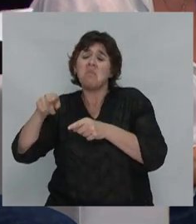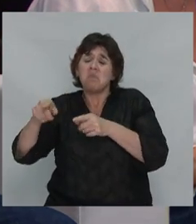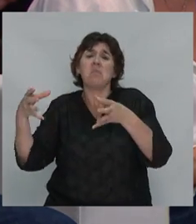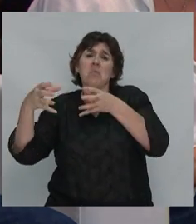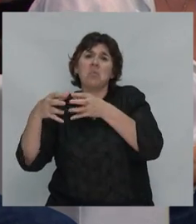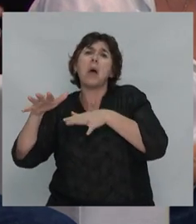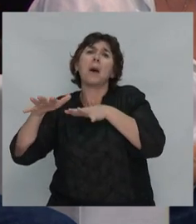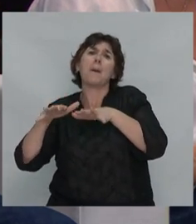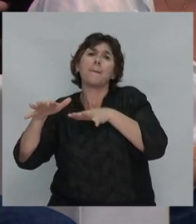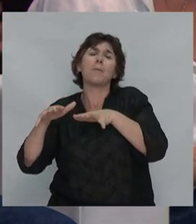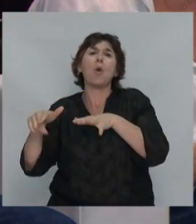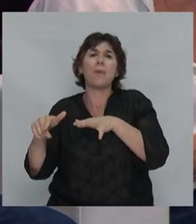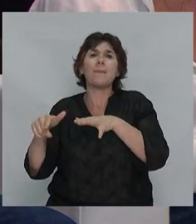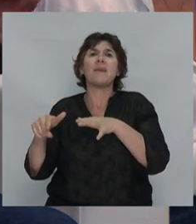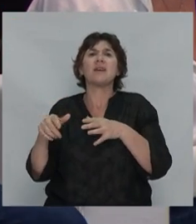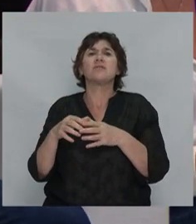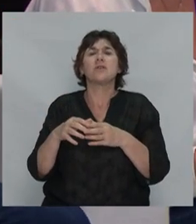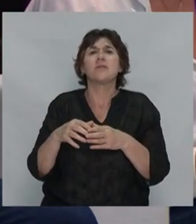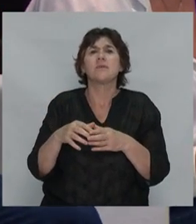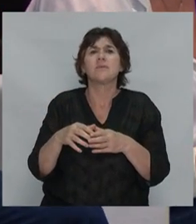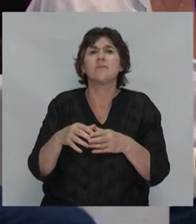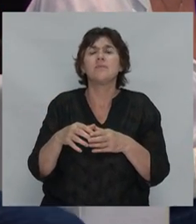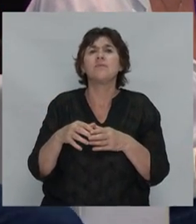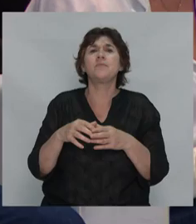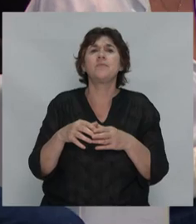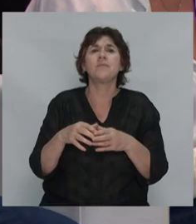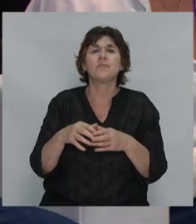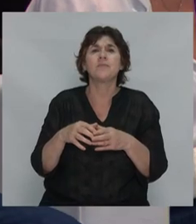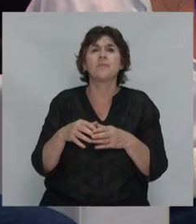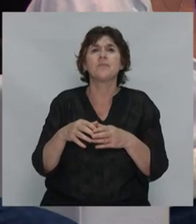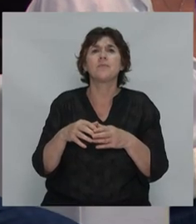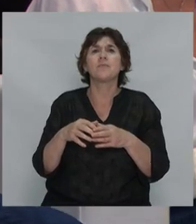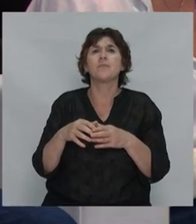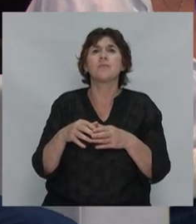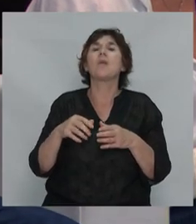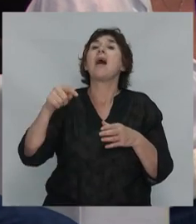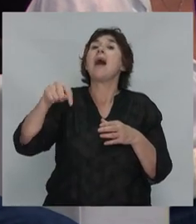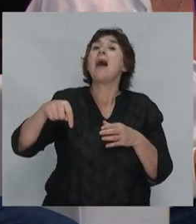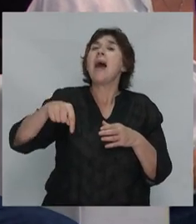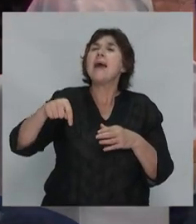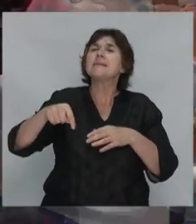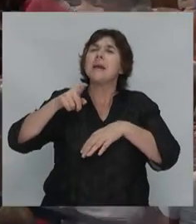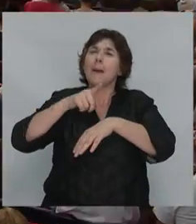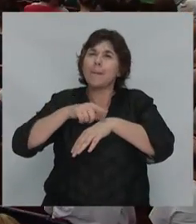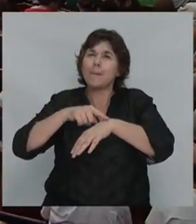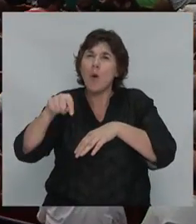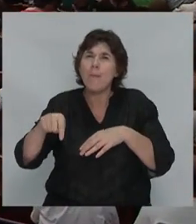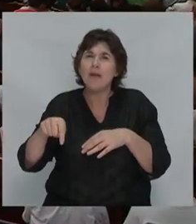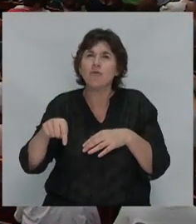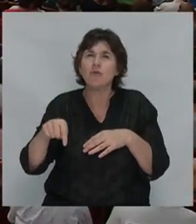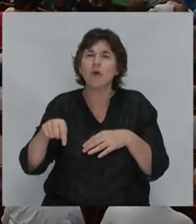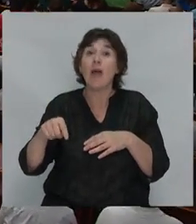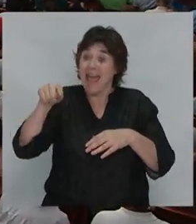de izquierda de masas para juntar gobiernos en varios lugares pero parece que en este momento quizás sí